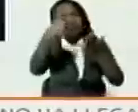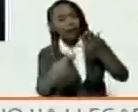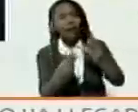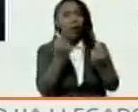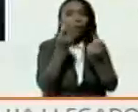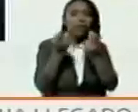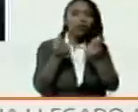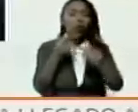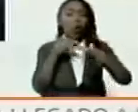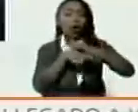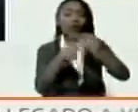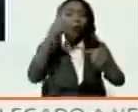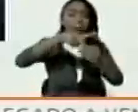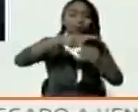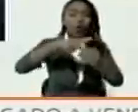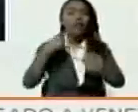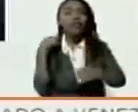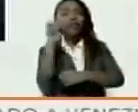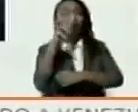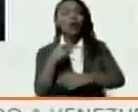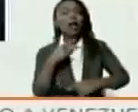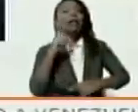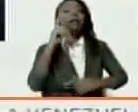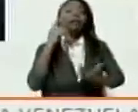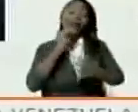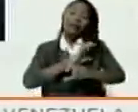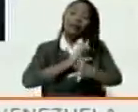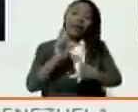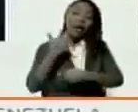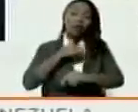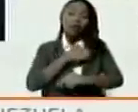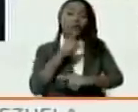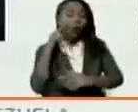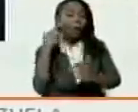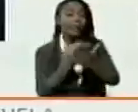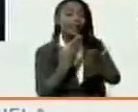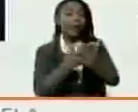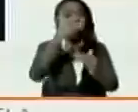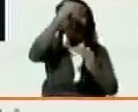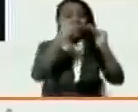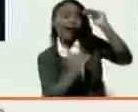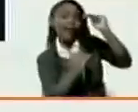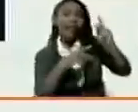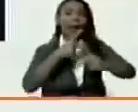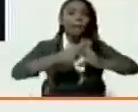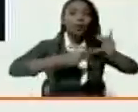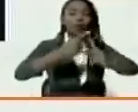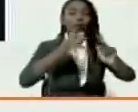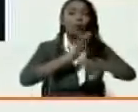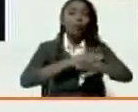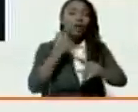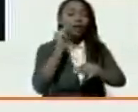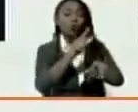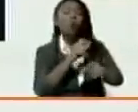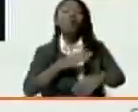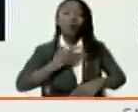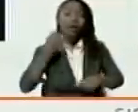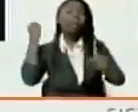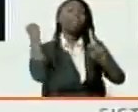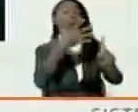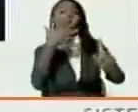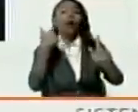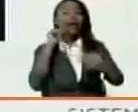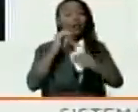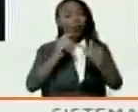los ingresos petroleros de Venezuela, considerando que ya hemos presentado una caída en la producción y, bueno, esto puede seguir impactando los